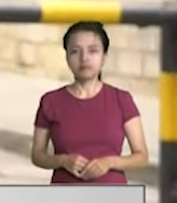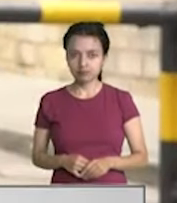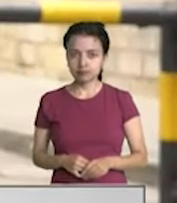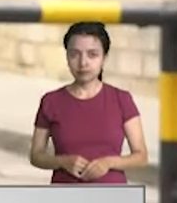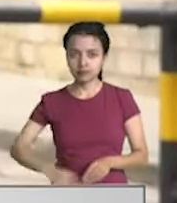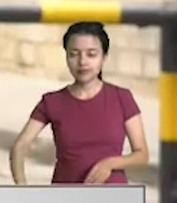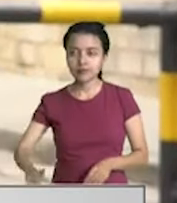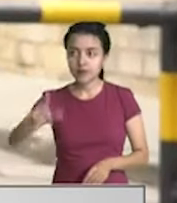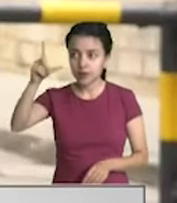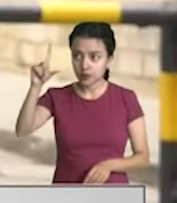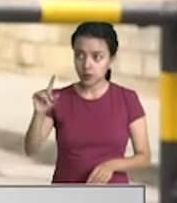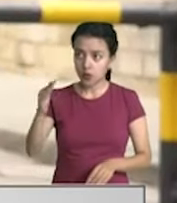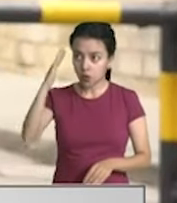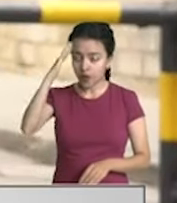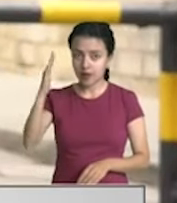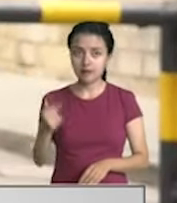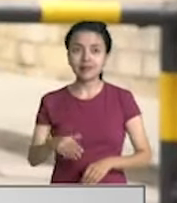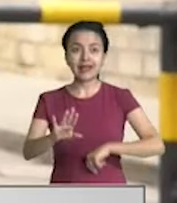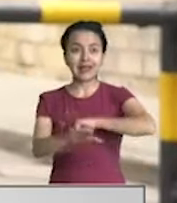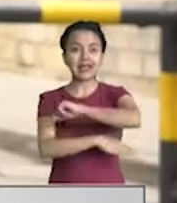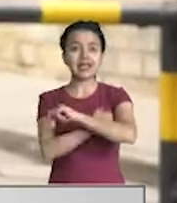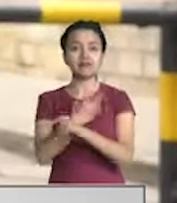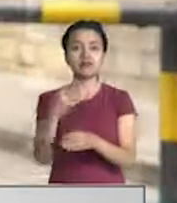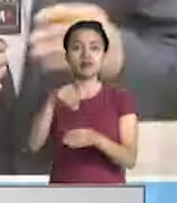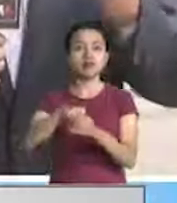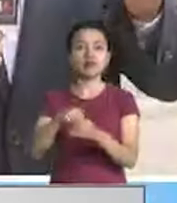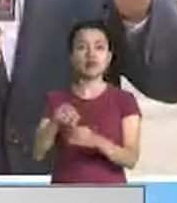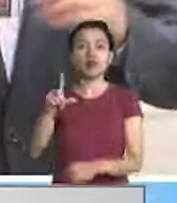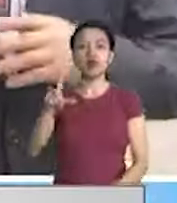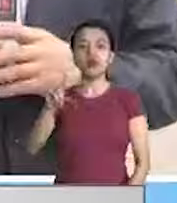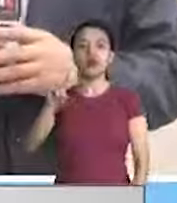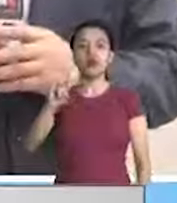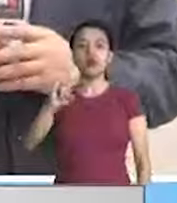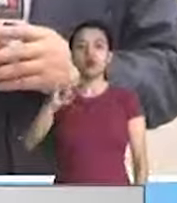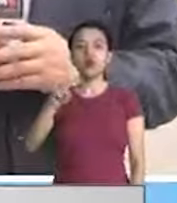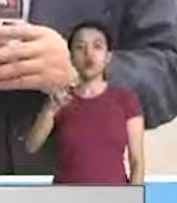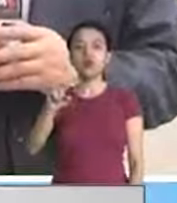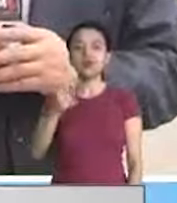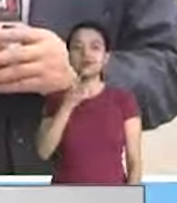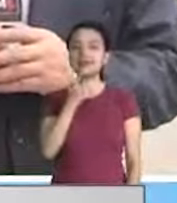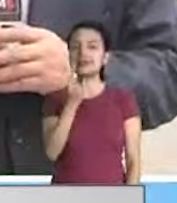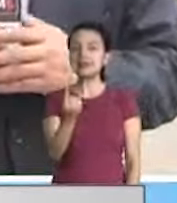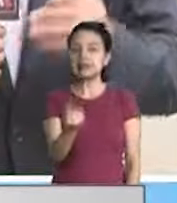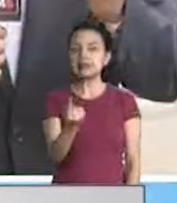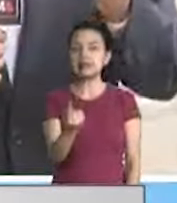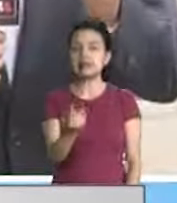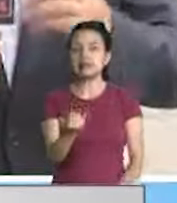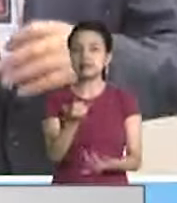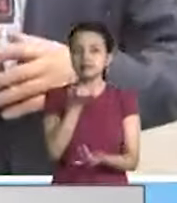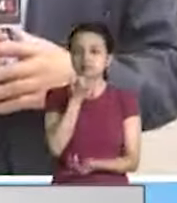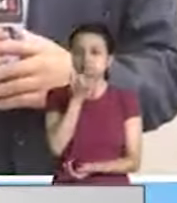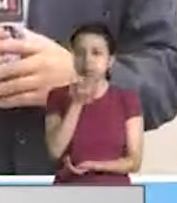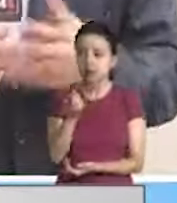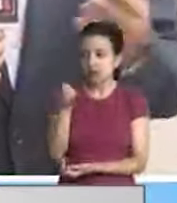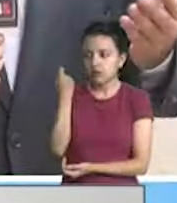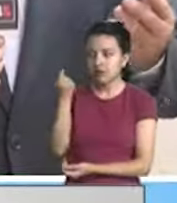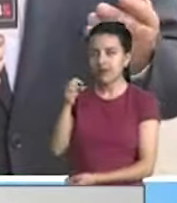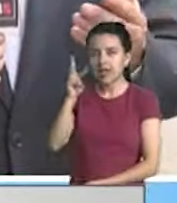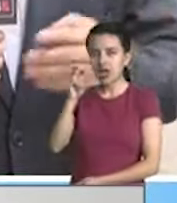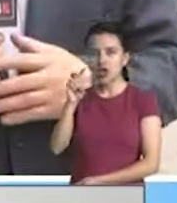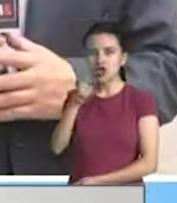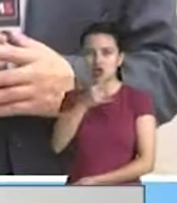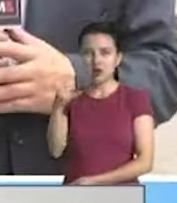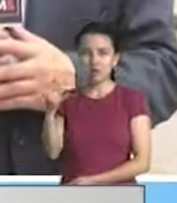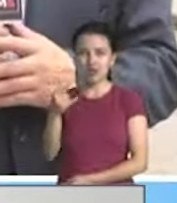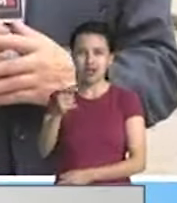Hola, Luisa Fernanda. Pues la afirmación del ministro del Interior, Luis Fernando Velasco, se da por los hechos violentos con los cuales concluyó el 8 de marzo la manifestación feminista